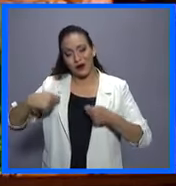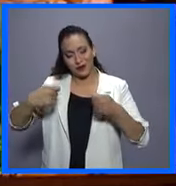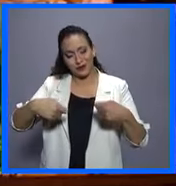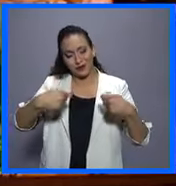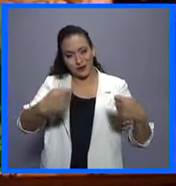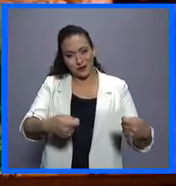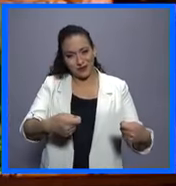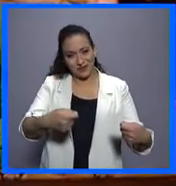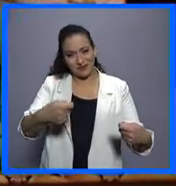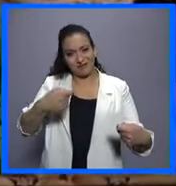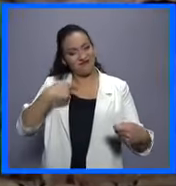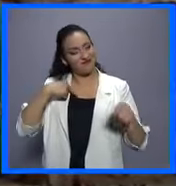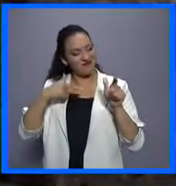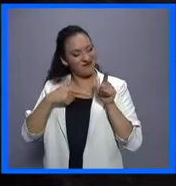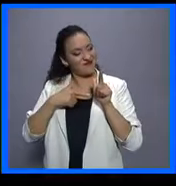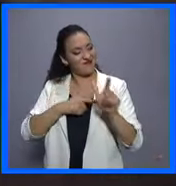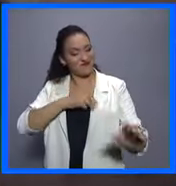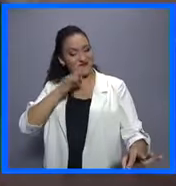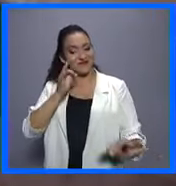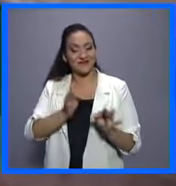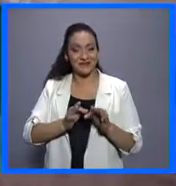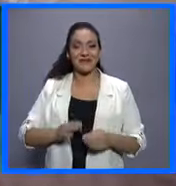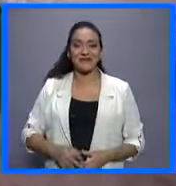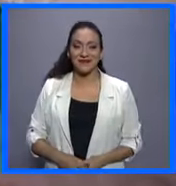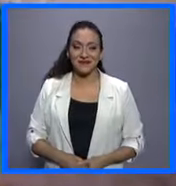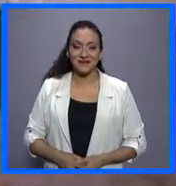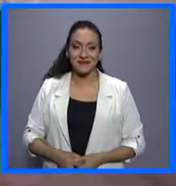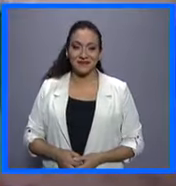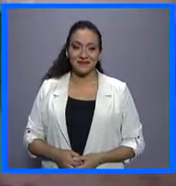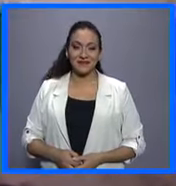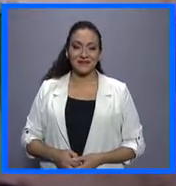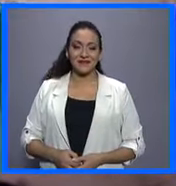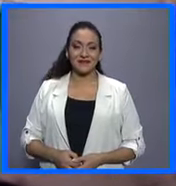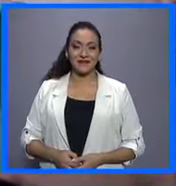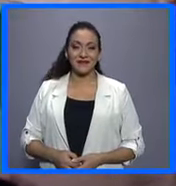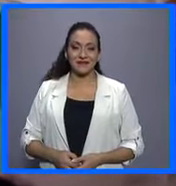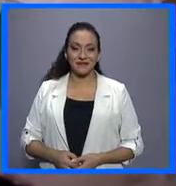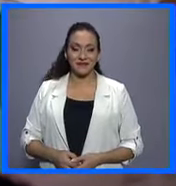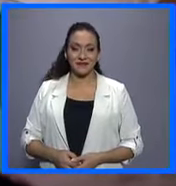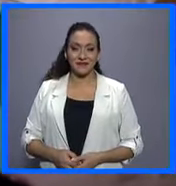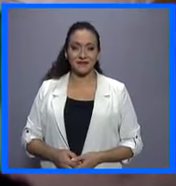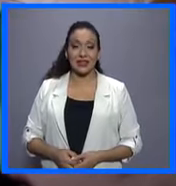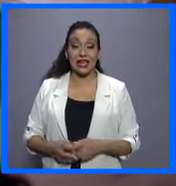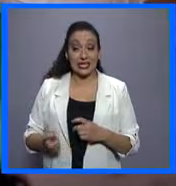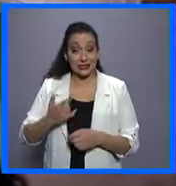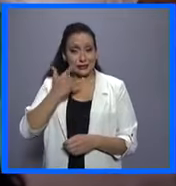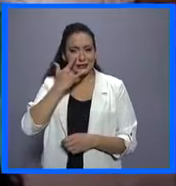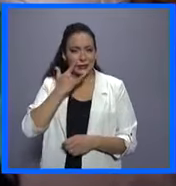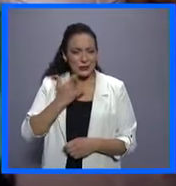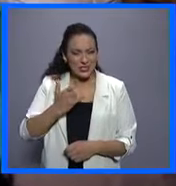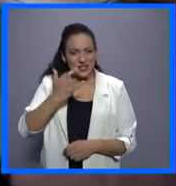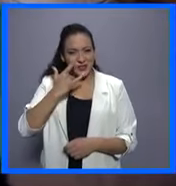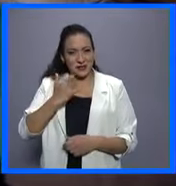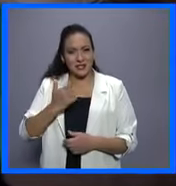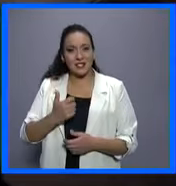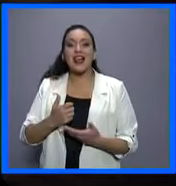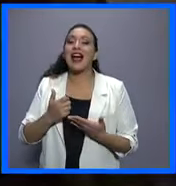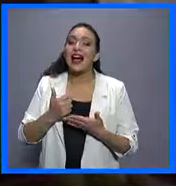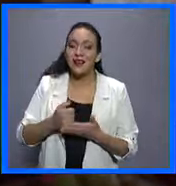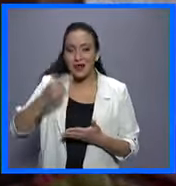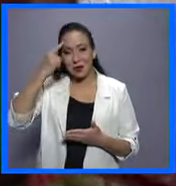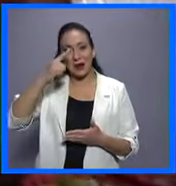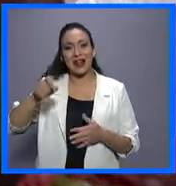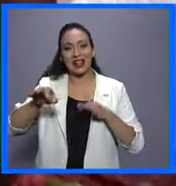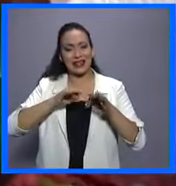Yo no les voy a fallar. Han estado activa. Una lucha que busca preservar un oficio antiguo